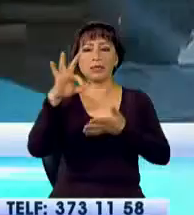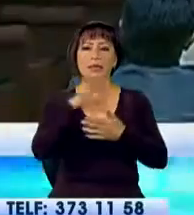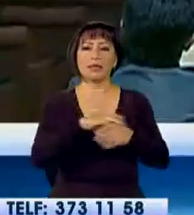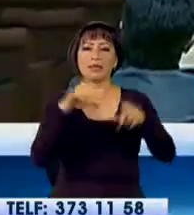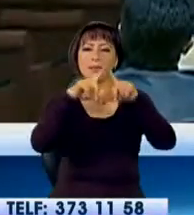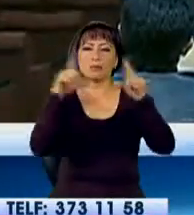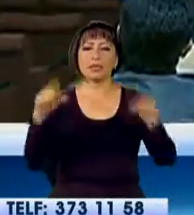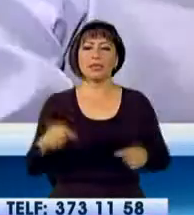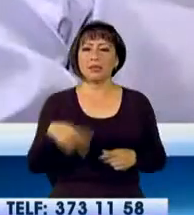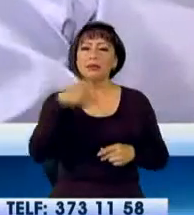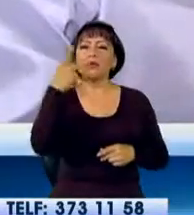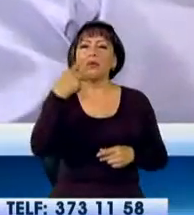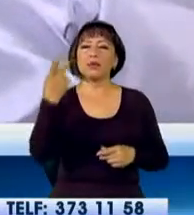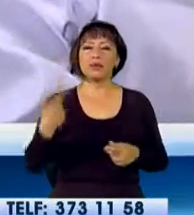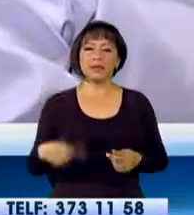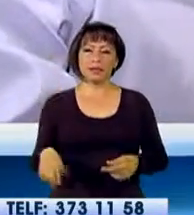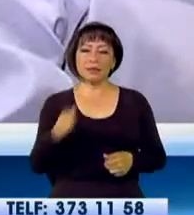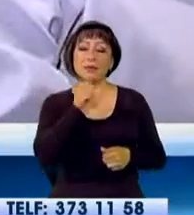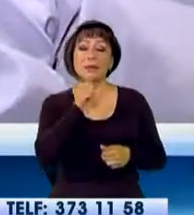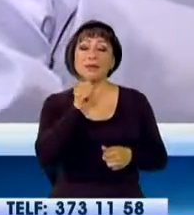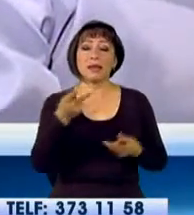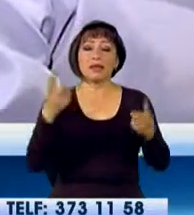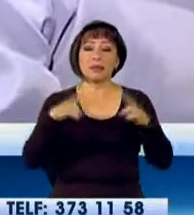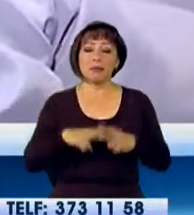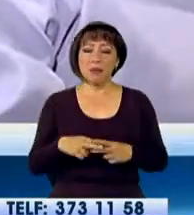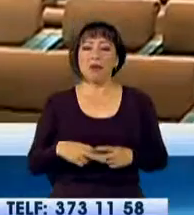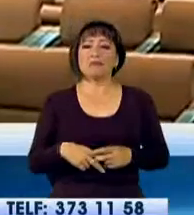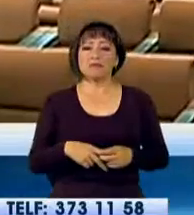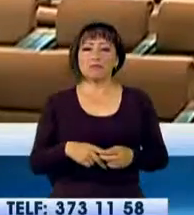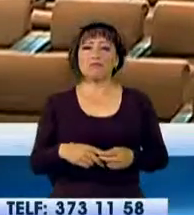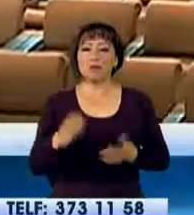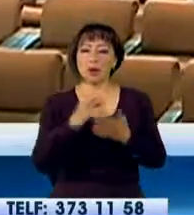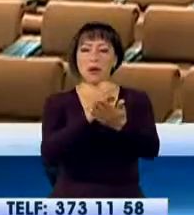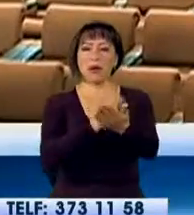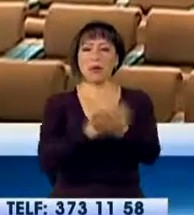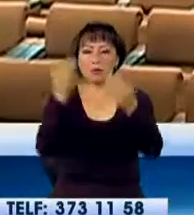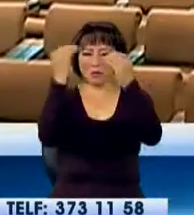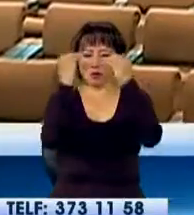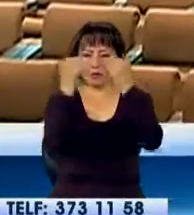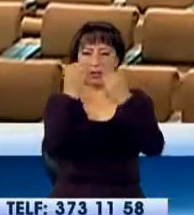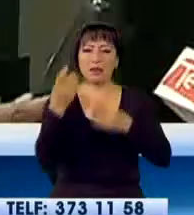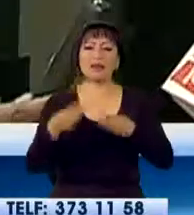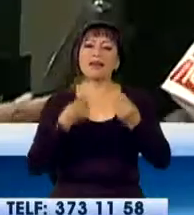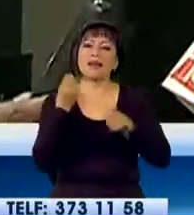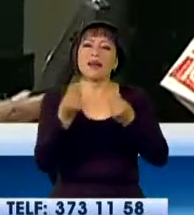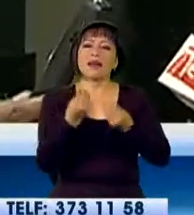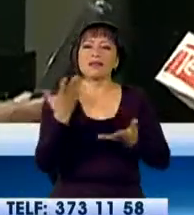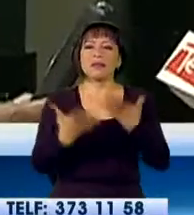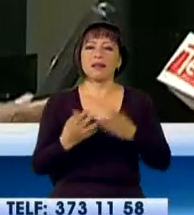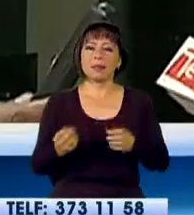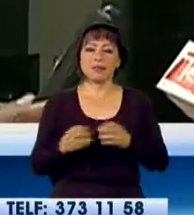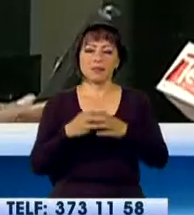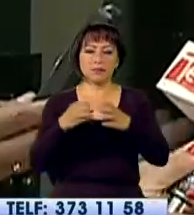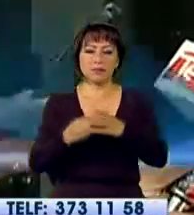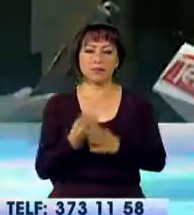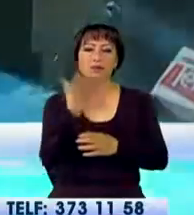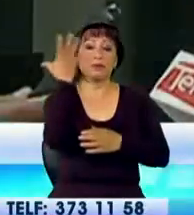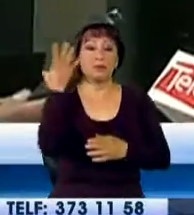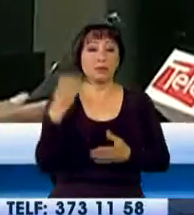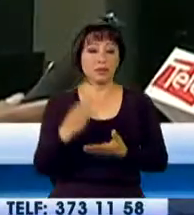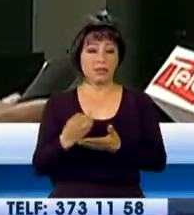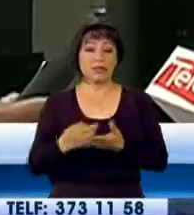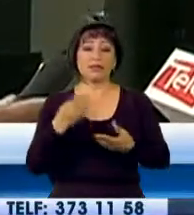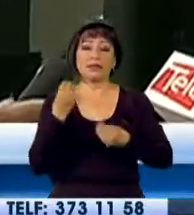privadas compartieron una capacitación impartida por la Secretaría de Gestión de Riesgos. Entonces nosotros les hemos reunido, hemos preferido hacer